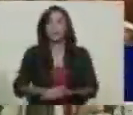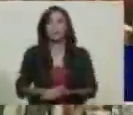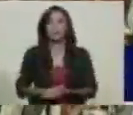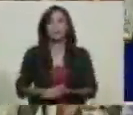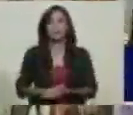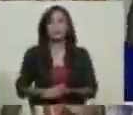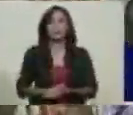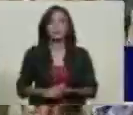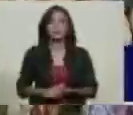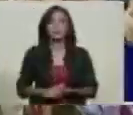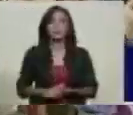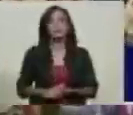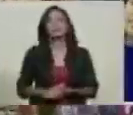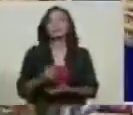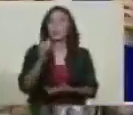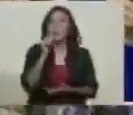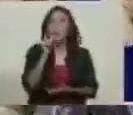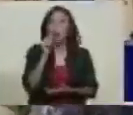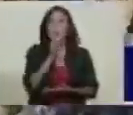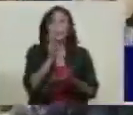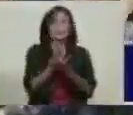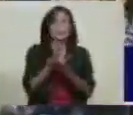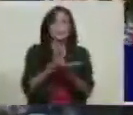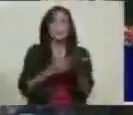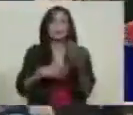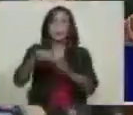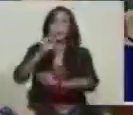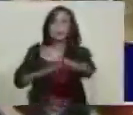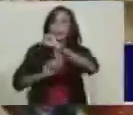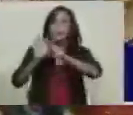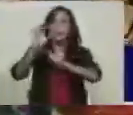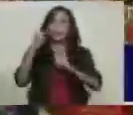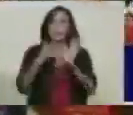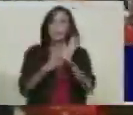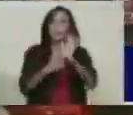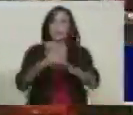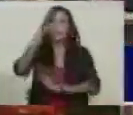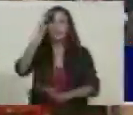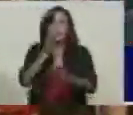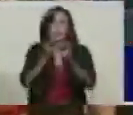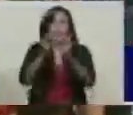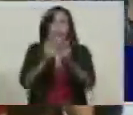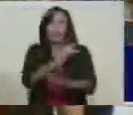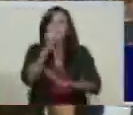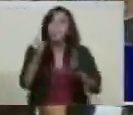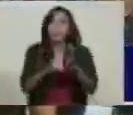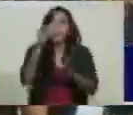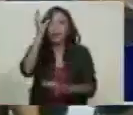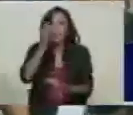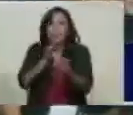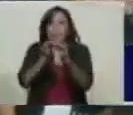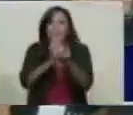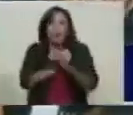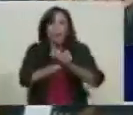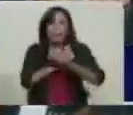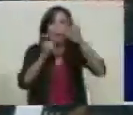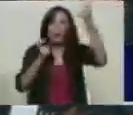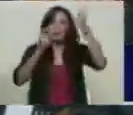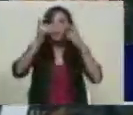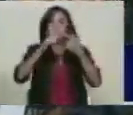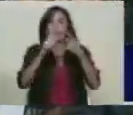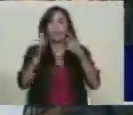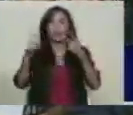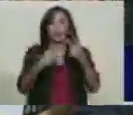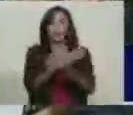hombre probado en batalla, a un hombre que ha demostrado lealtad al comandante Chávez y al